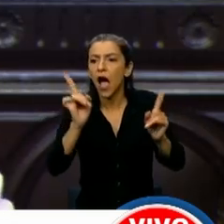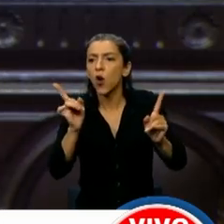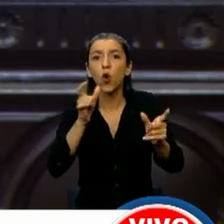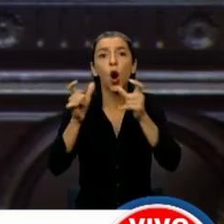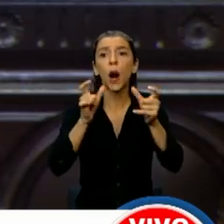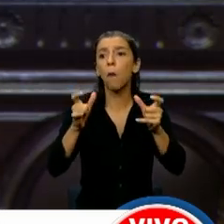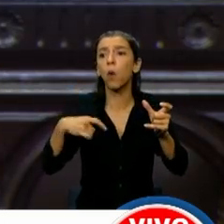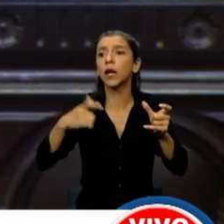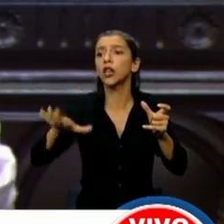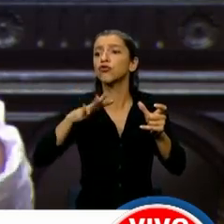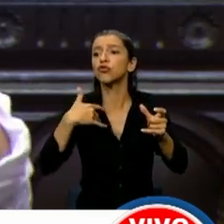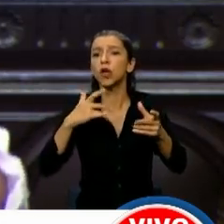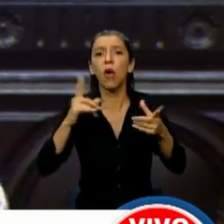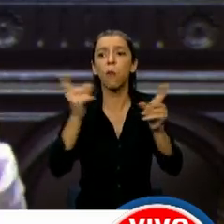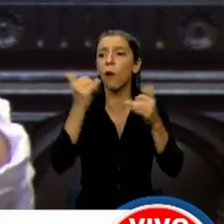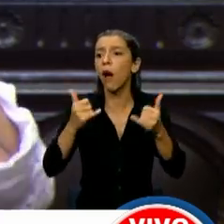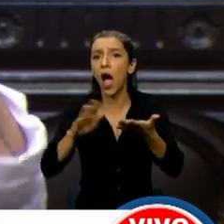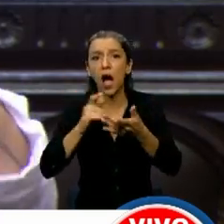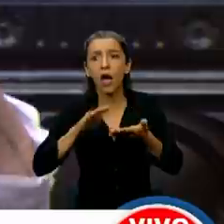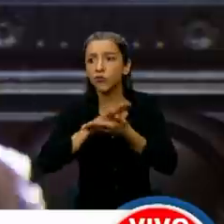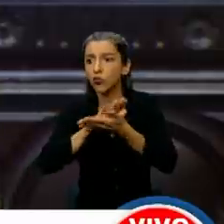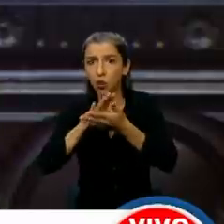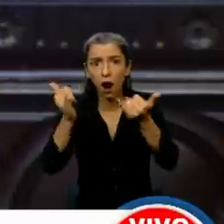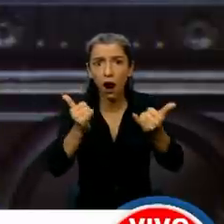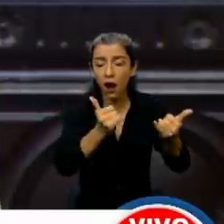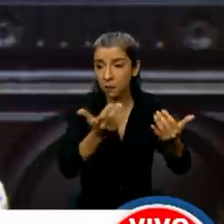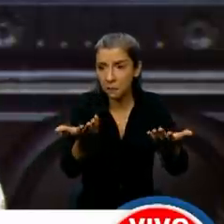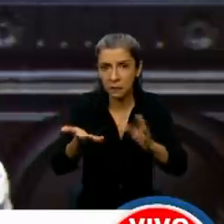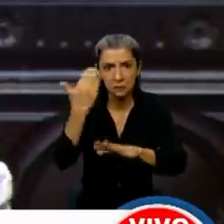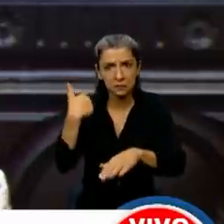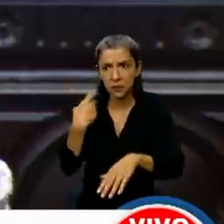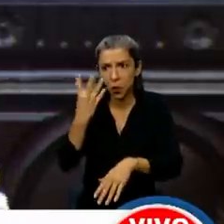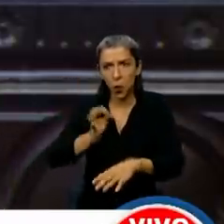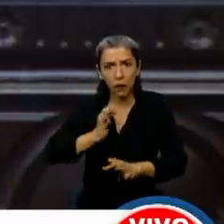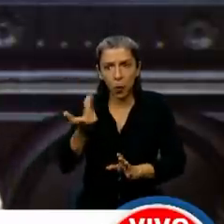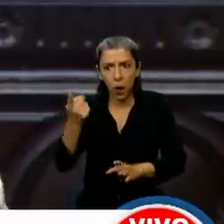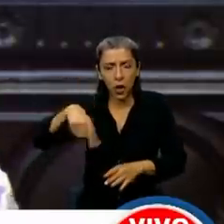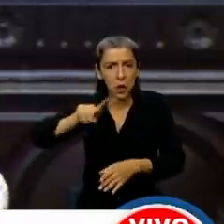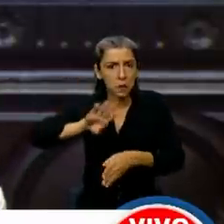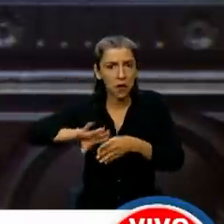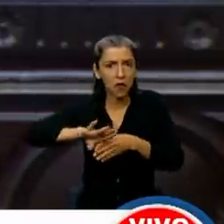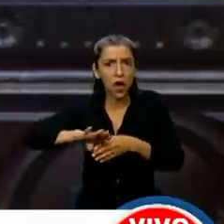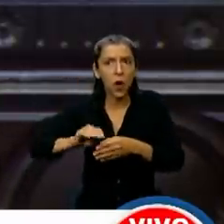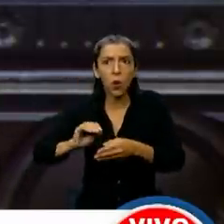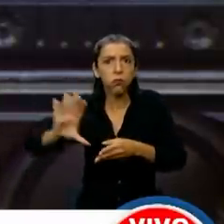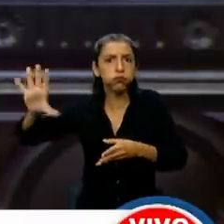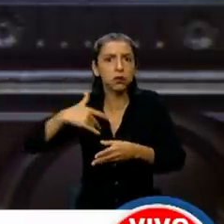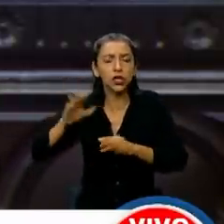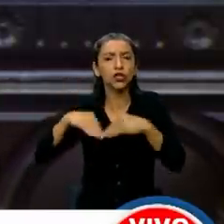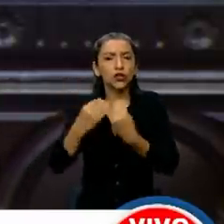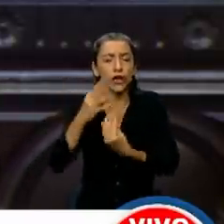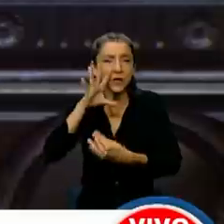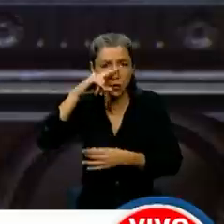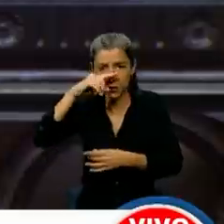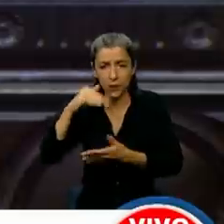económica y social y durante mucho tiempo durante cuatro años anteriores se endeudaron el país en 57 millones de dólares con